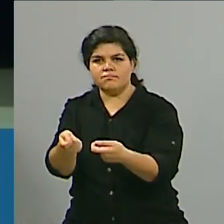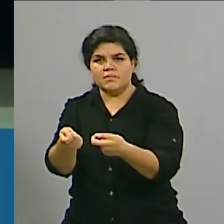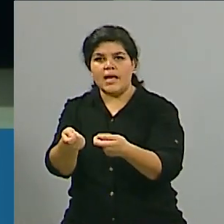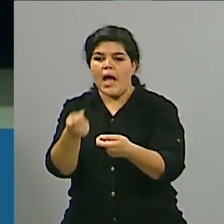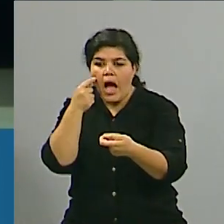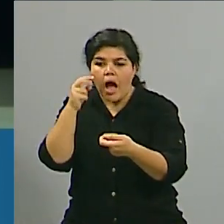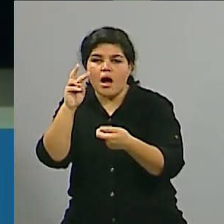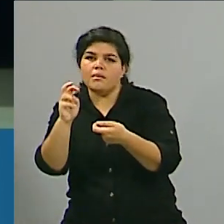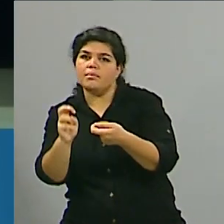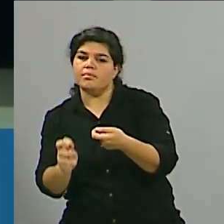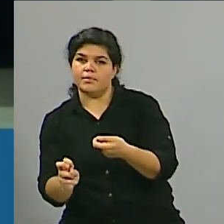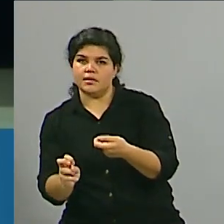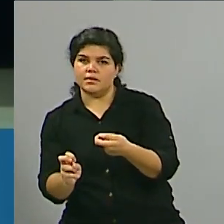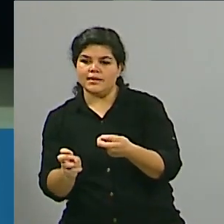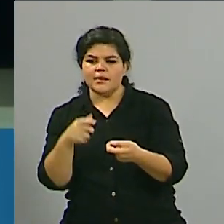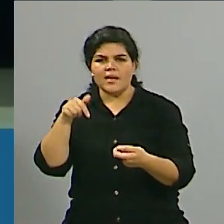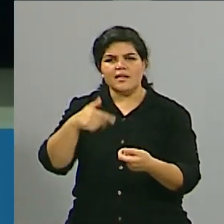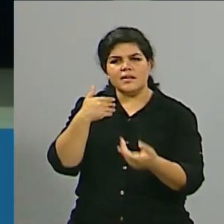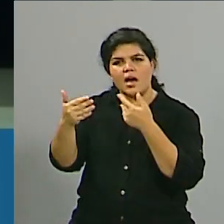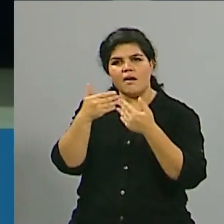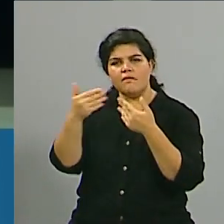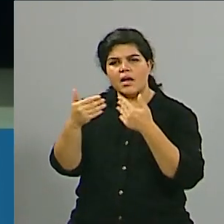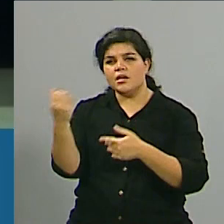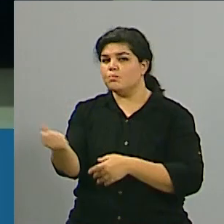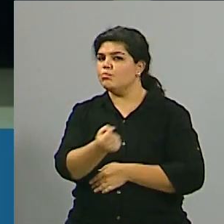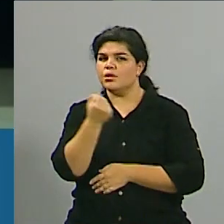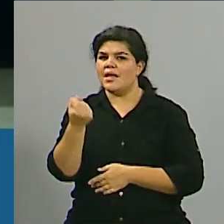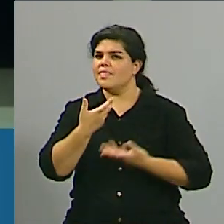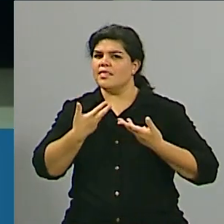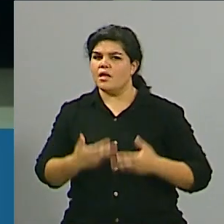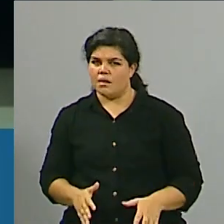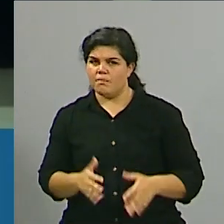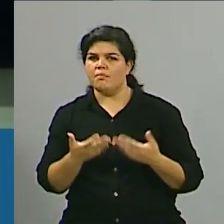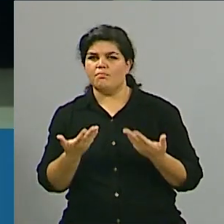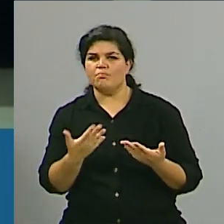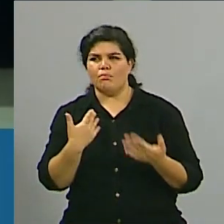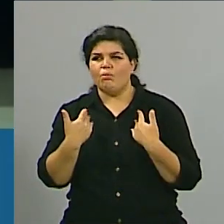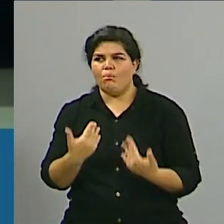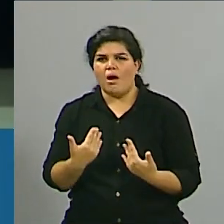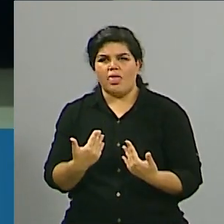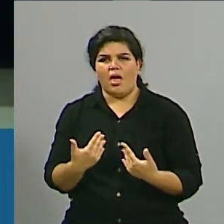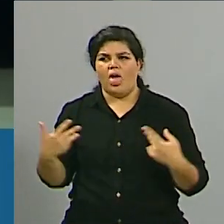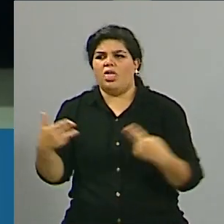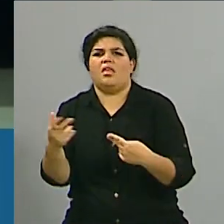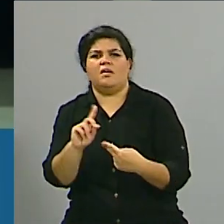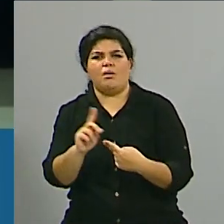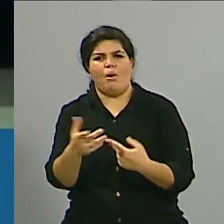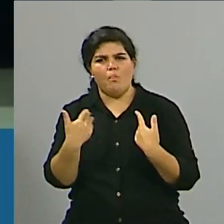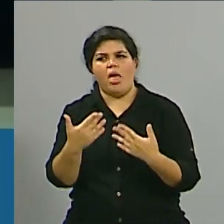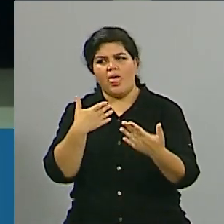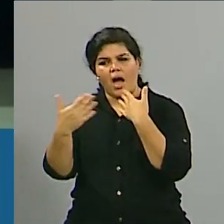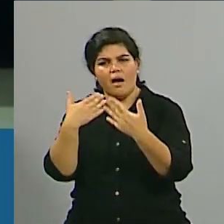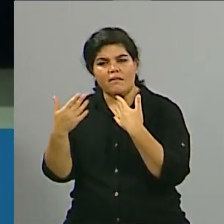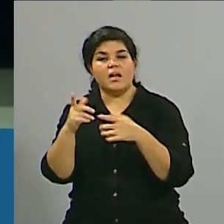que tenerlo más fluido. Y con la Nación igual. Con la Nación lo ha venido a tener en este último tiempo, también